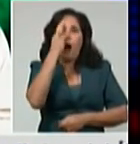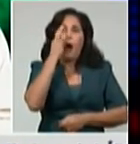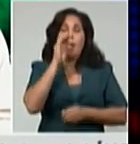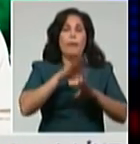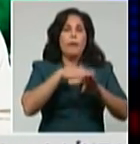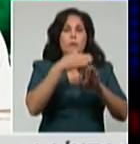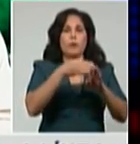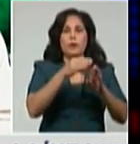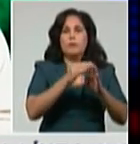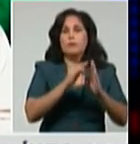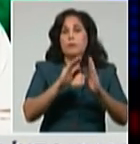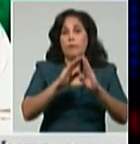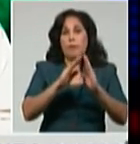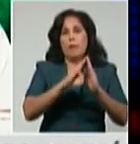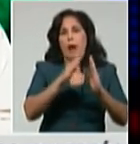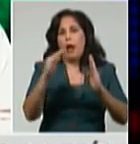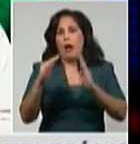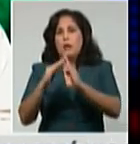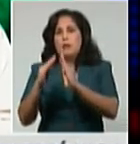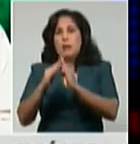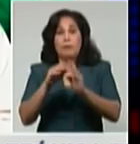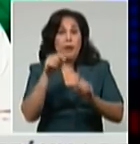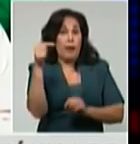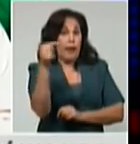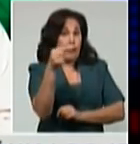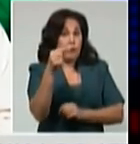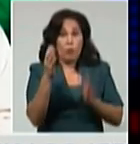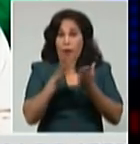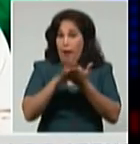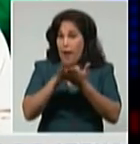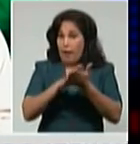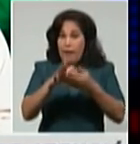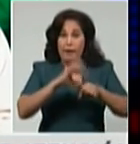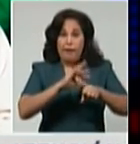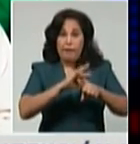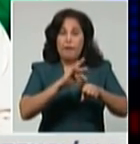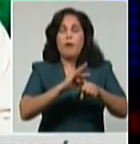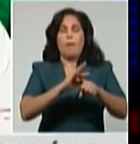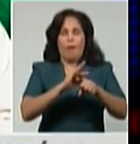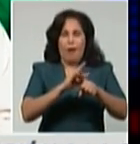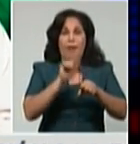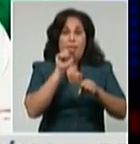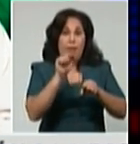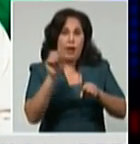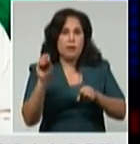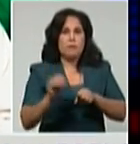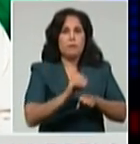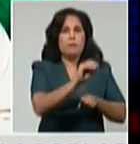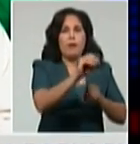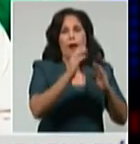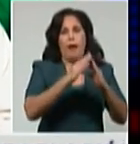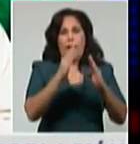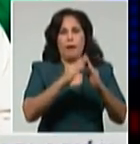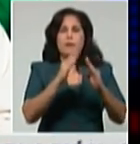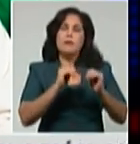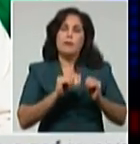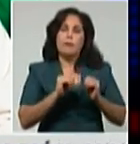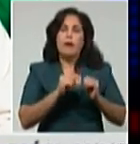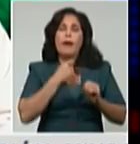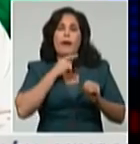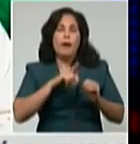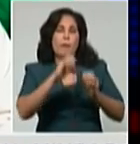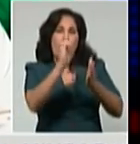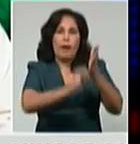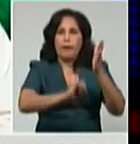de su familia o para la casa de renta o para...